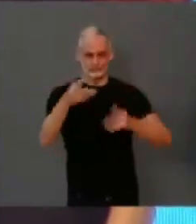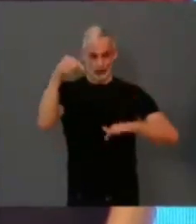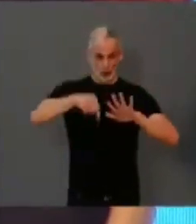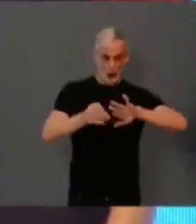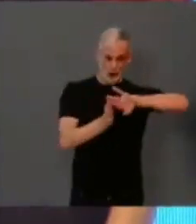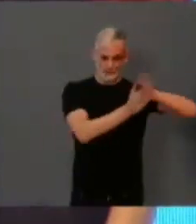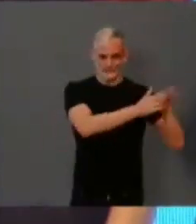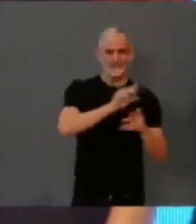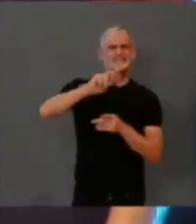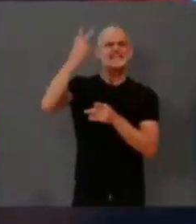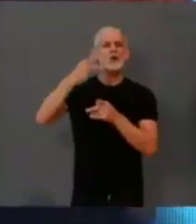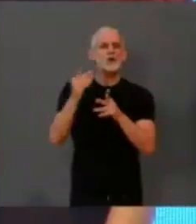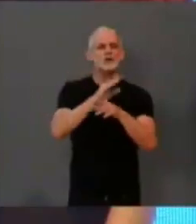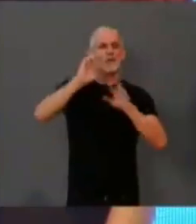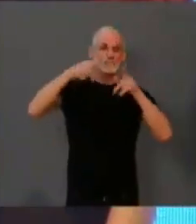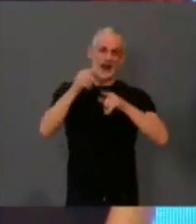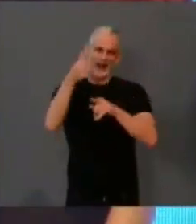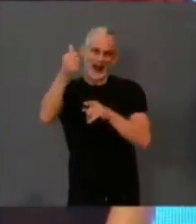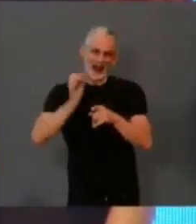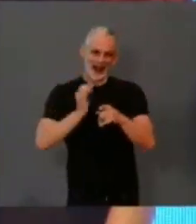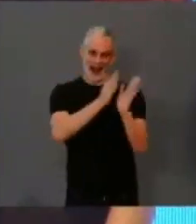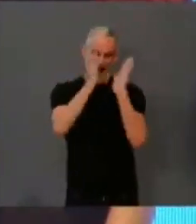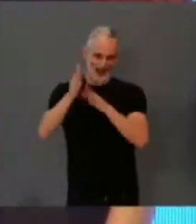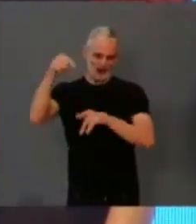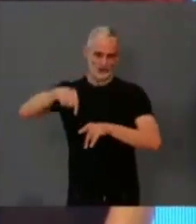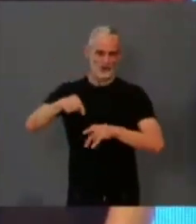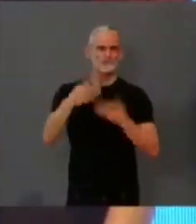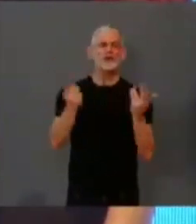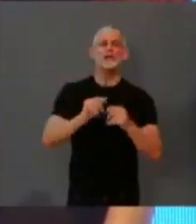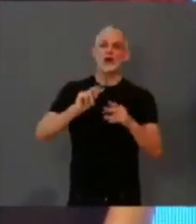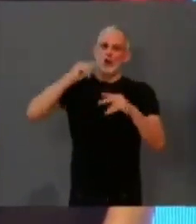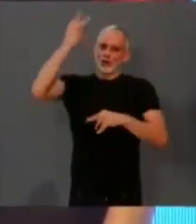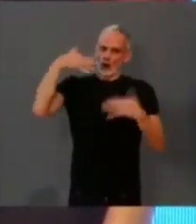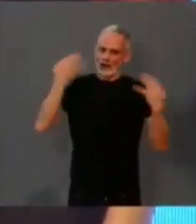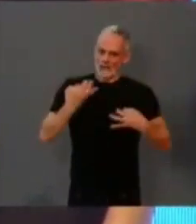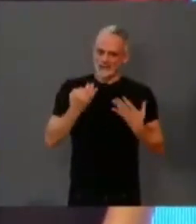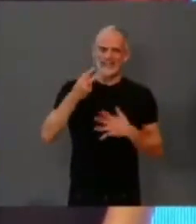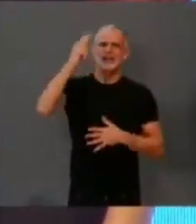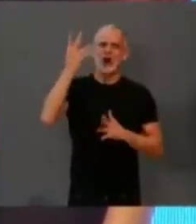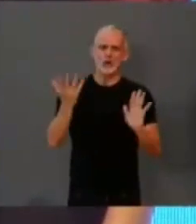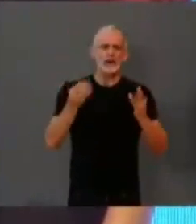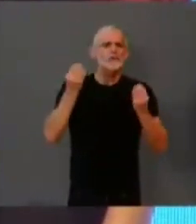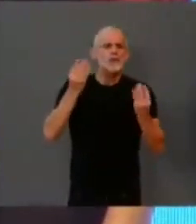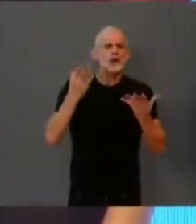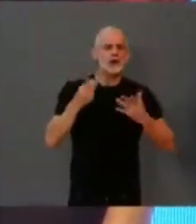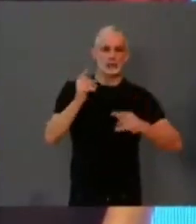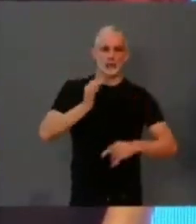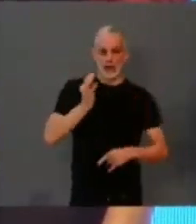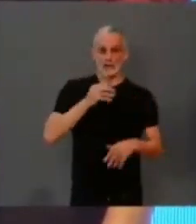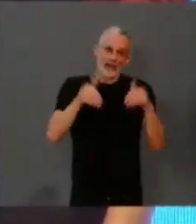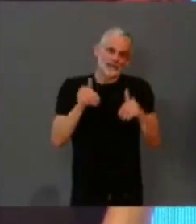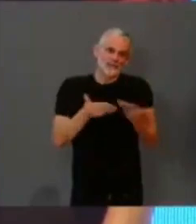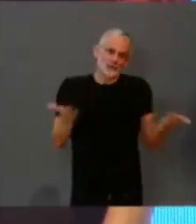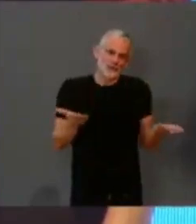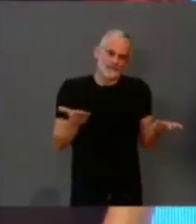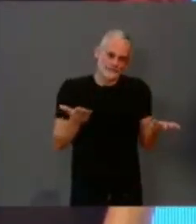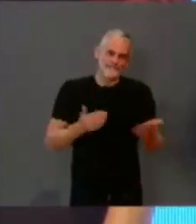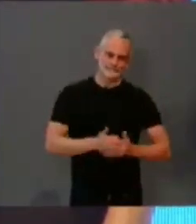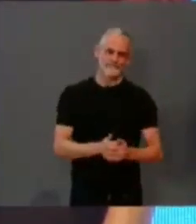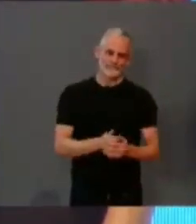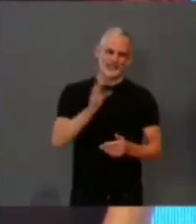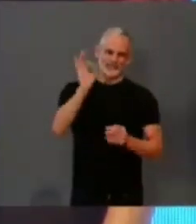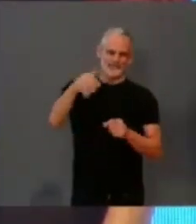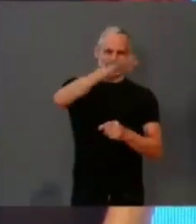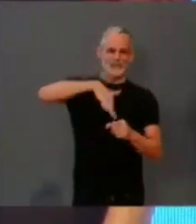en esta segunda edición del plan a es doblemente especial primero porque es un año electoral en